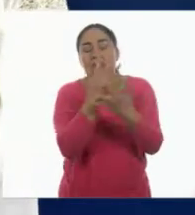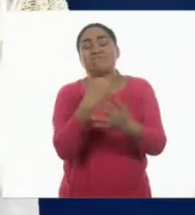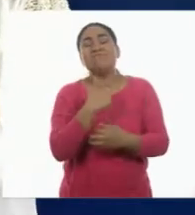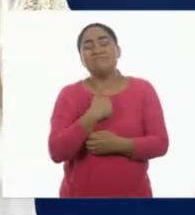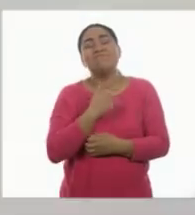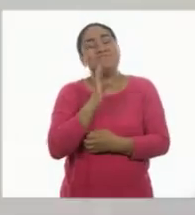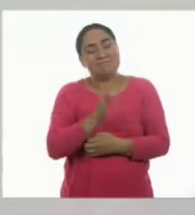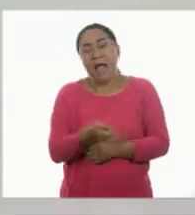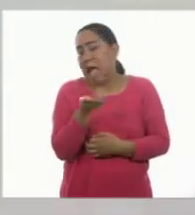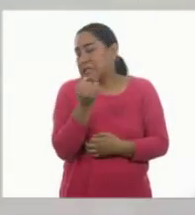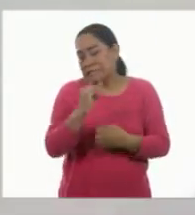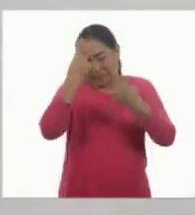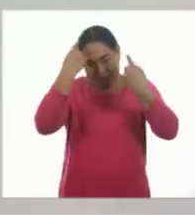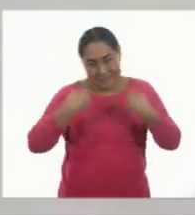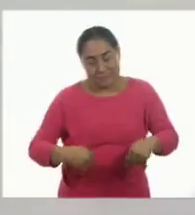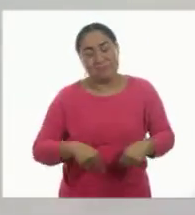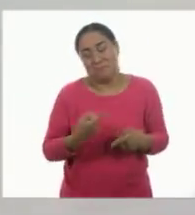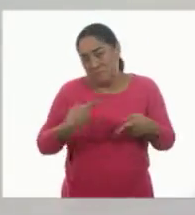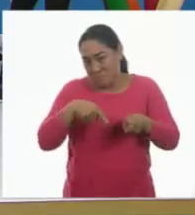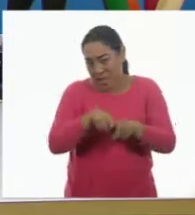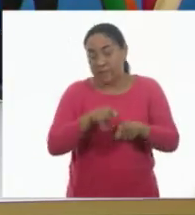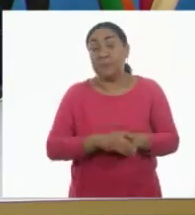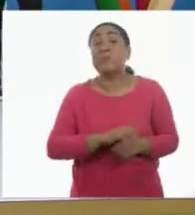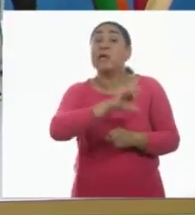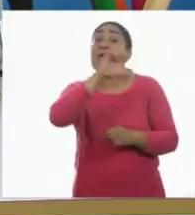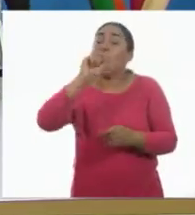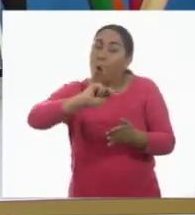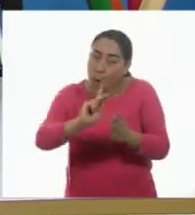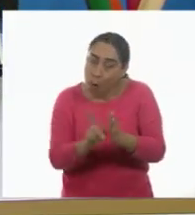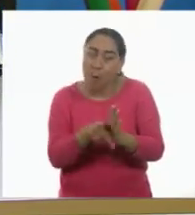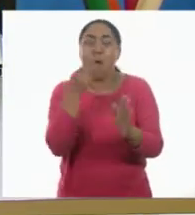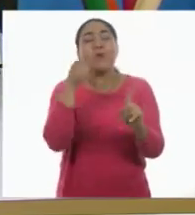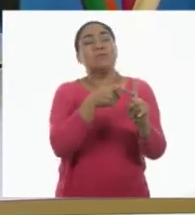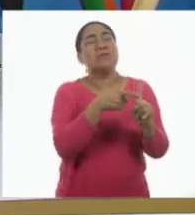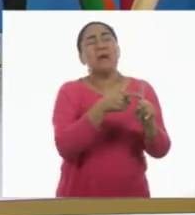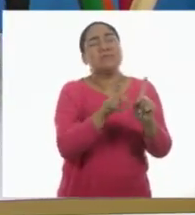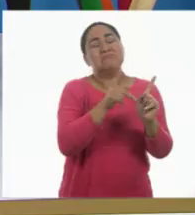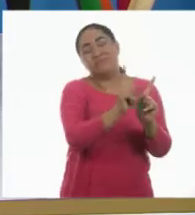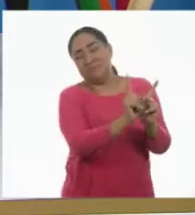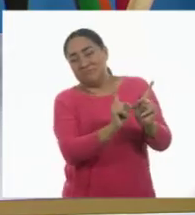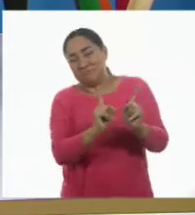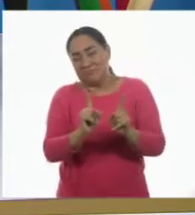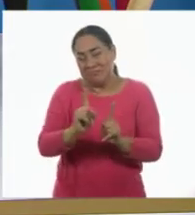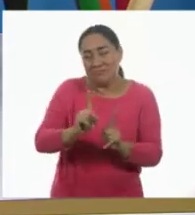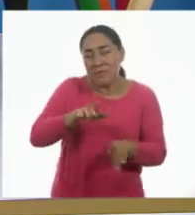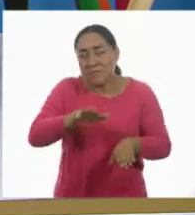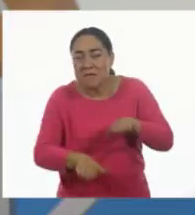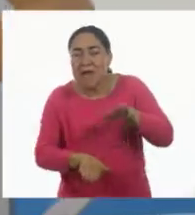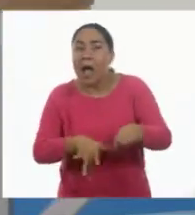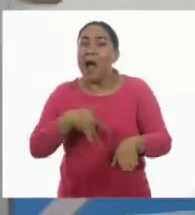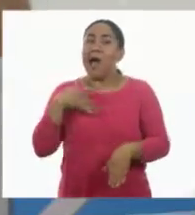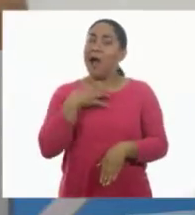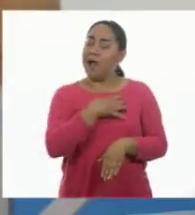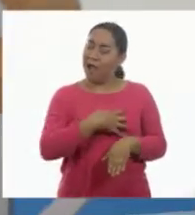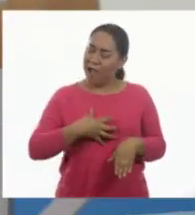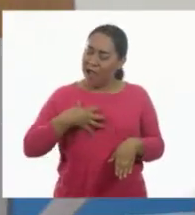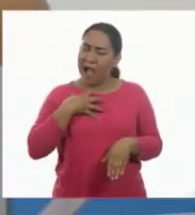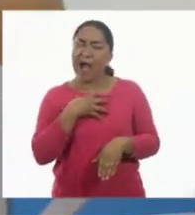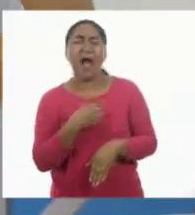Y entonces regresó ahí por la hojarasca. Pero ya iba muy contento porque se iba